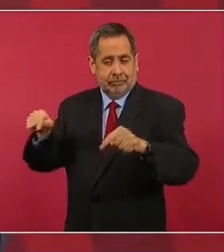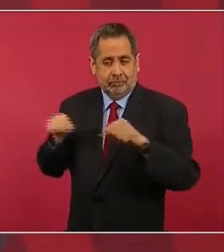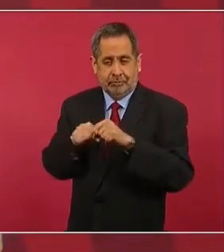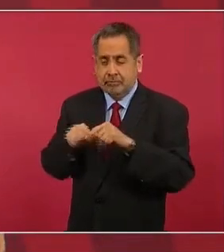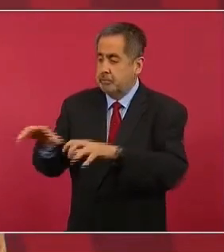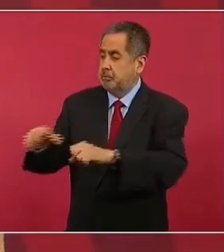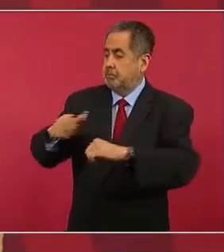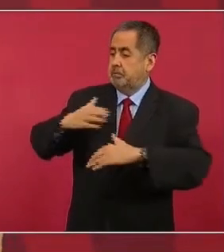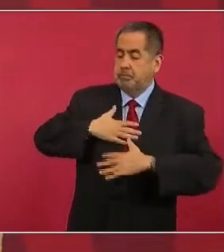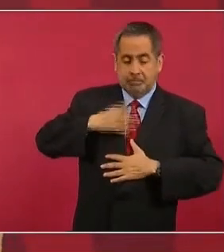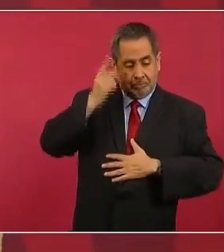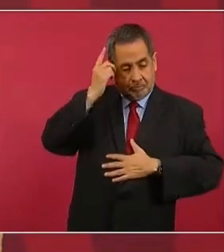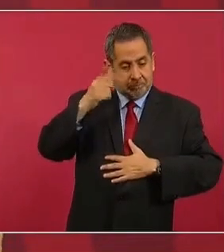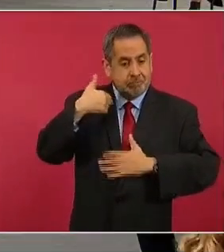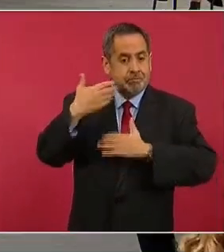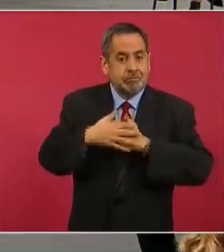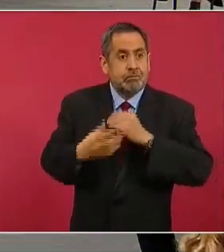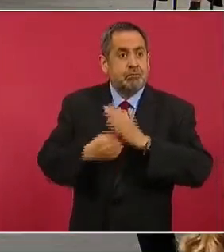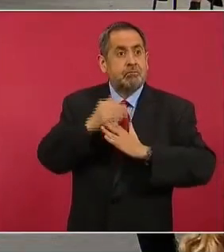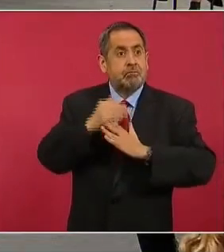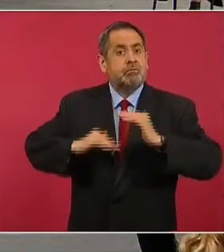negocio inmobiliario.